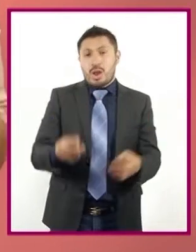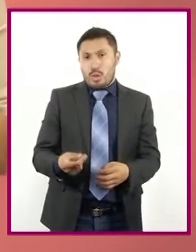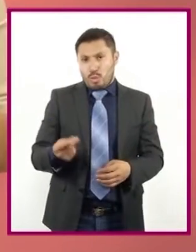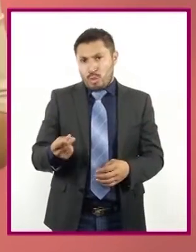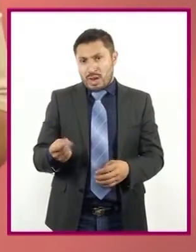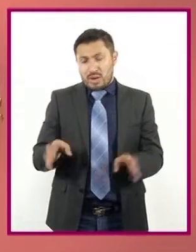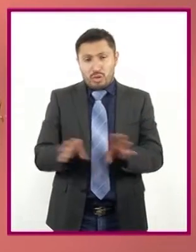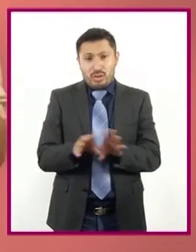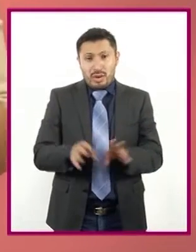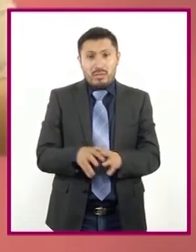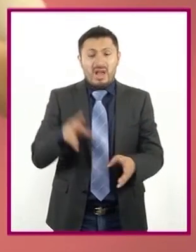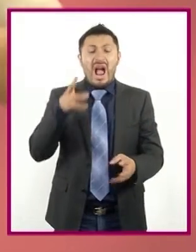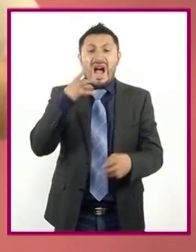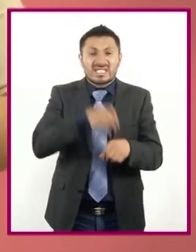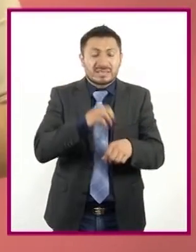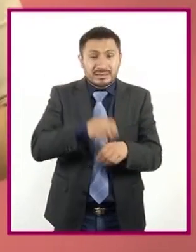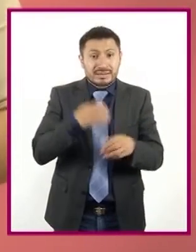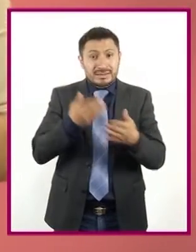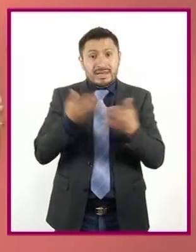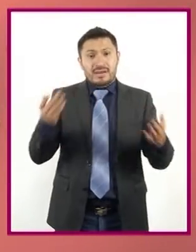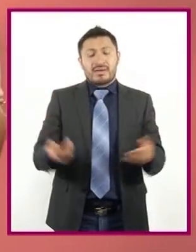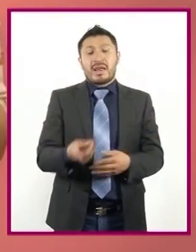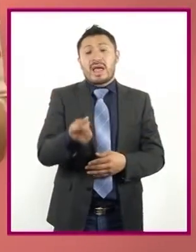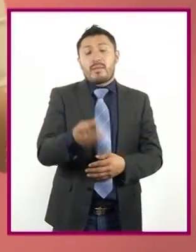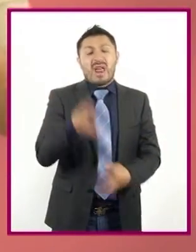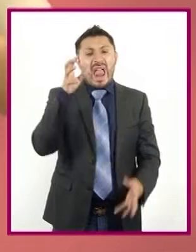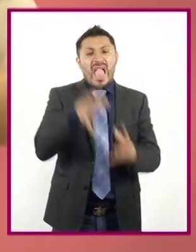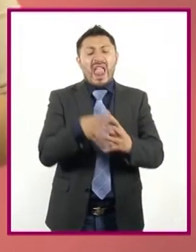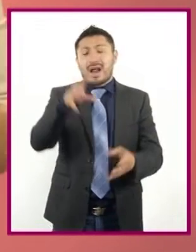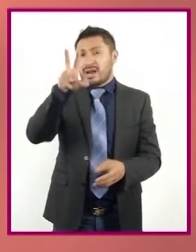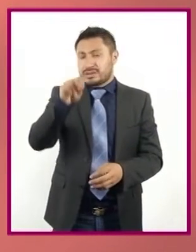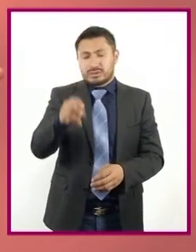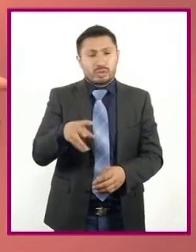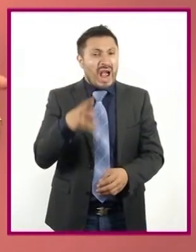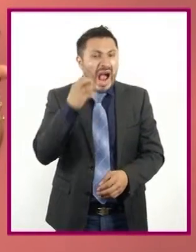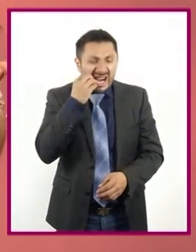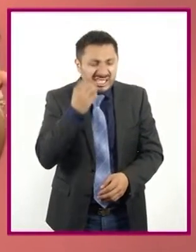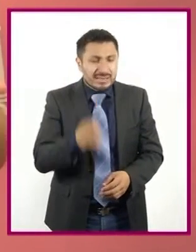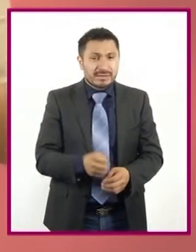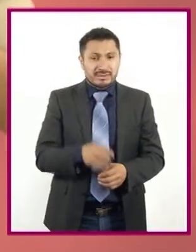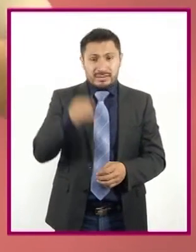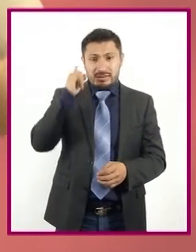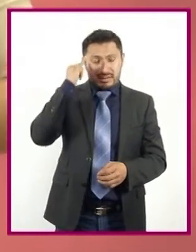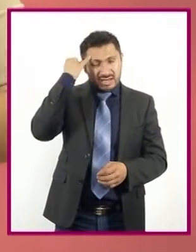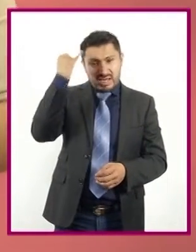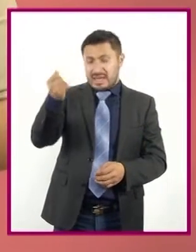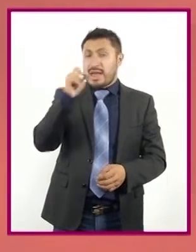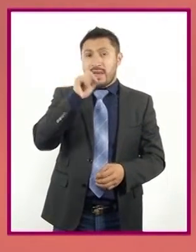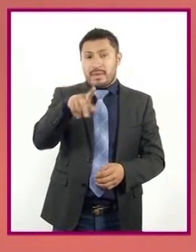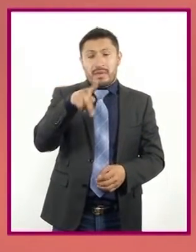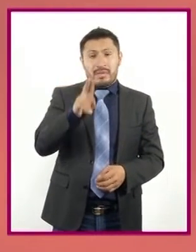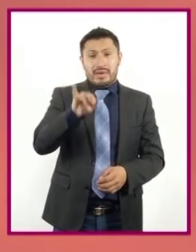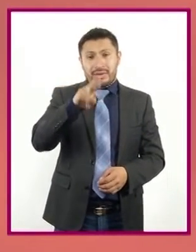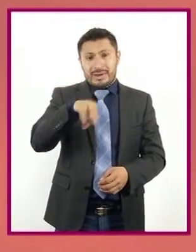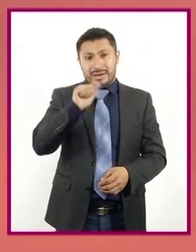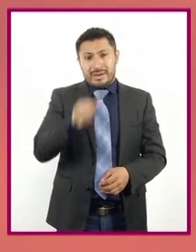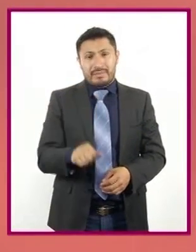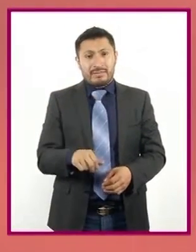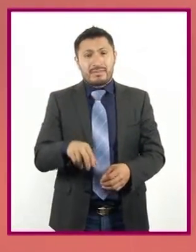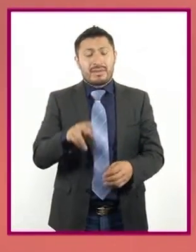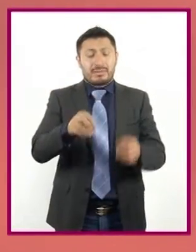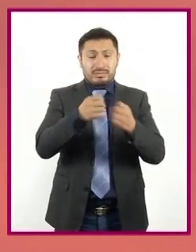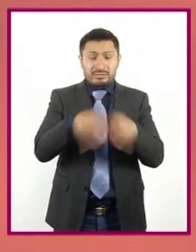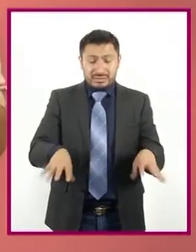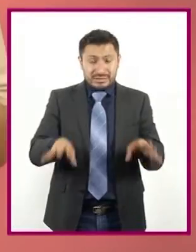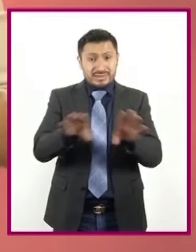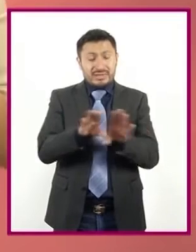ahora conocido como "perro que ladra no muerde". La idea es la misma, pero la rima desapareció y la moraleja hace